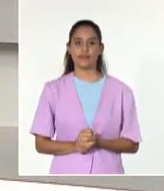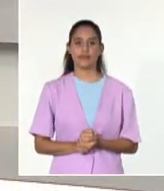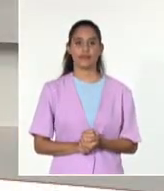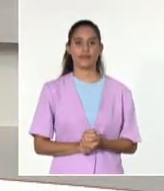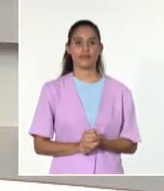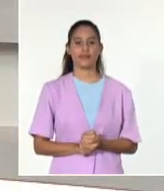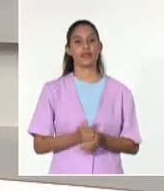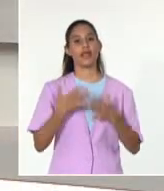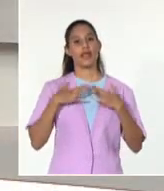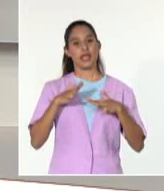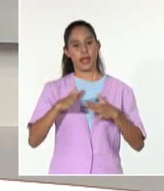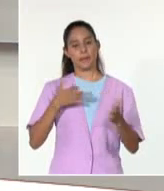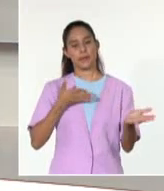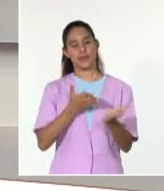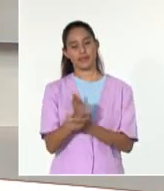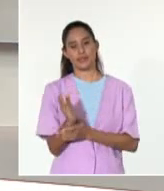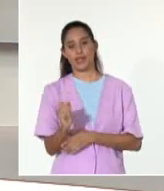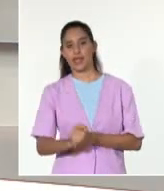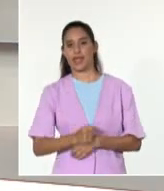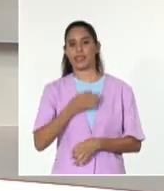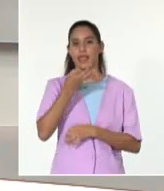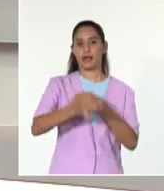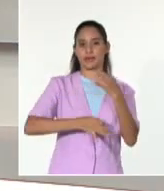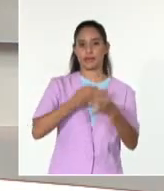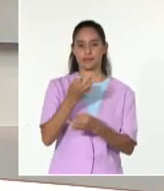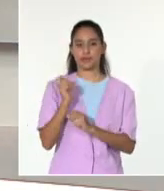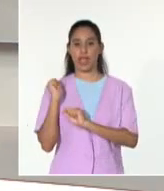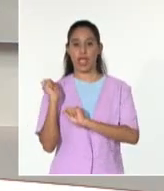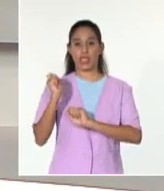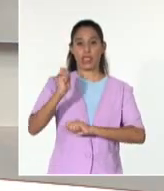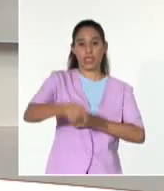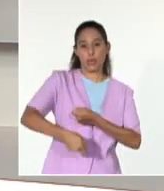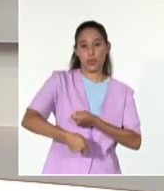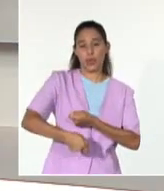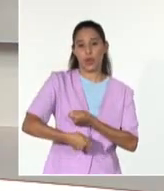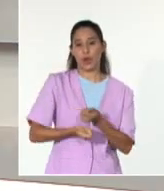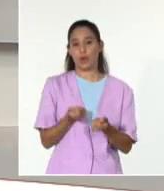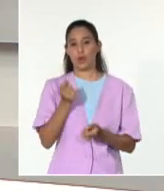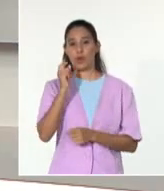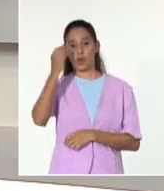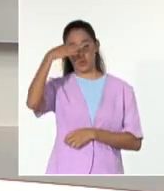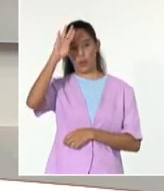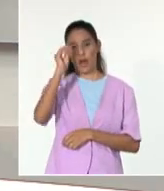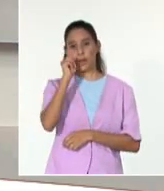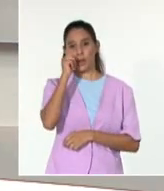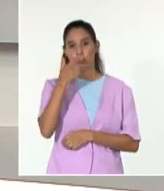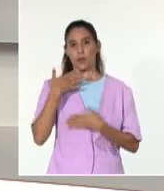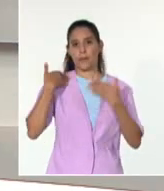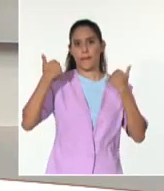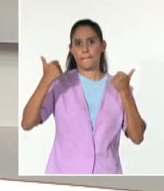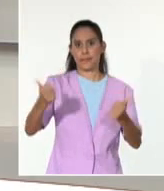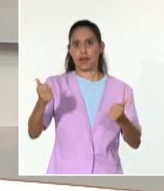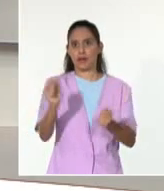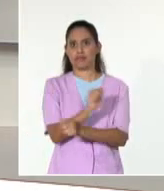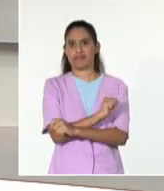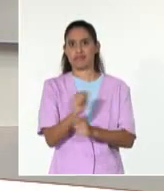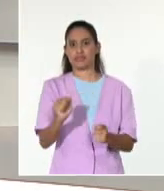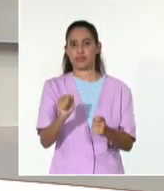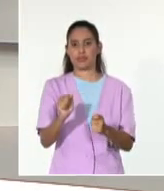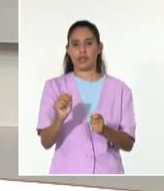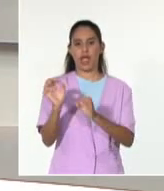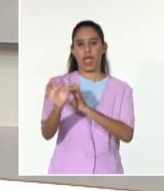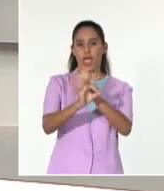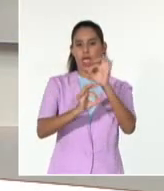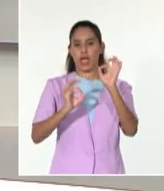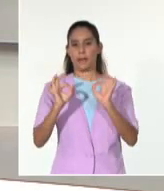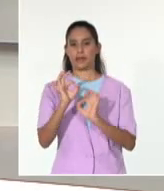por tus siguientes reportes. En el judo cubano, los hombres tienen las mayores opciones de títulos en los Panamericanos. Iván Silva